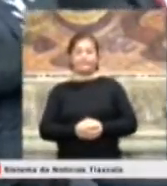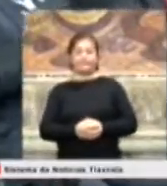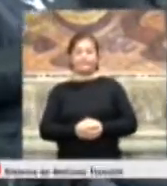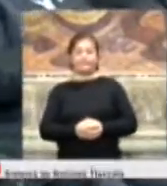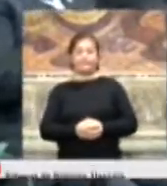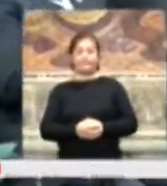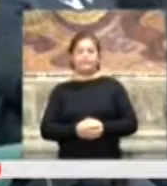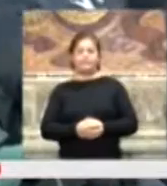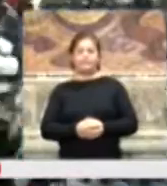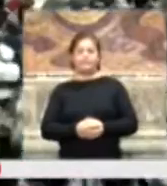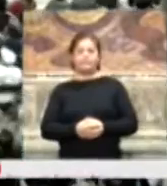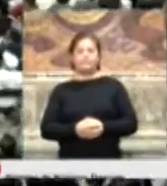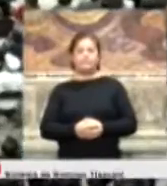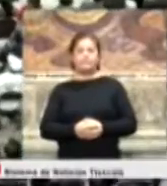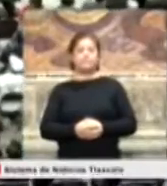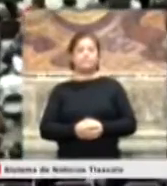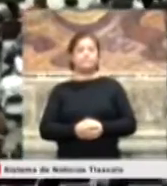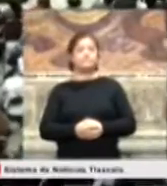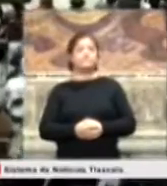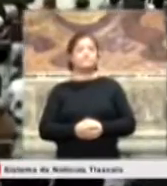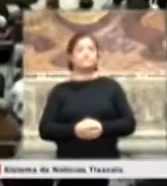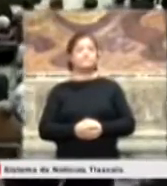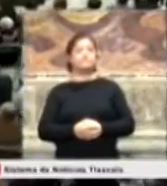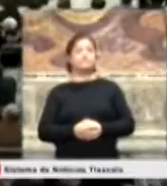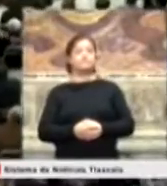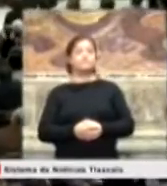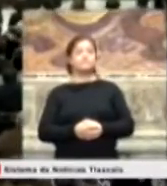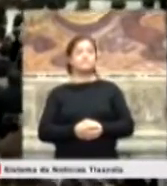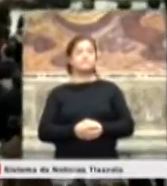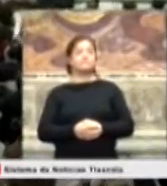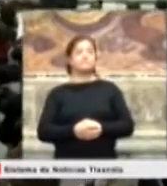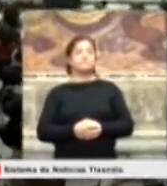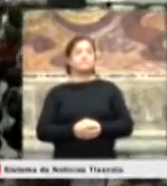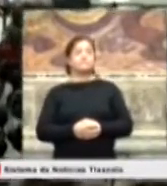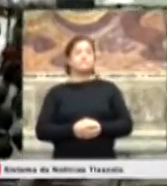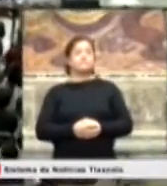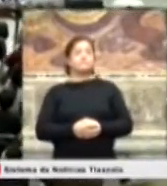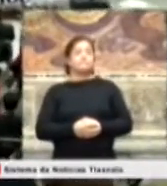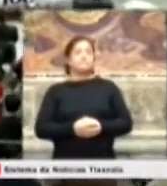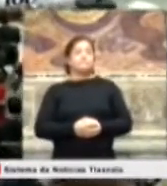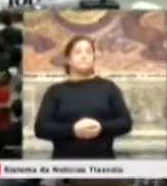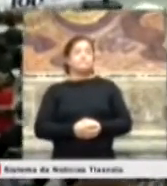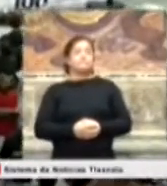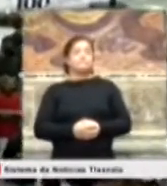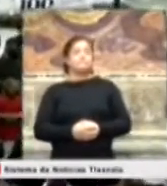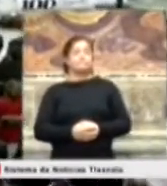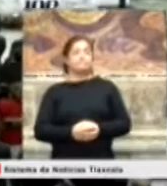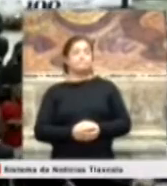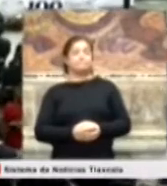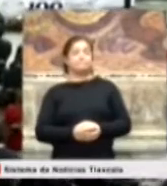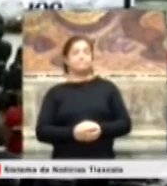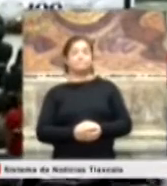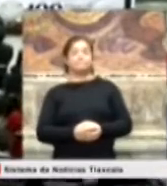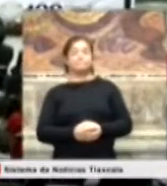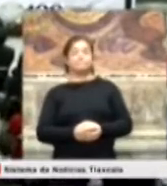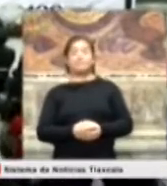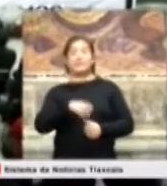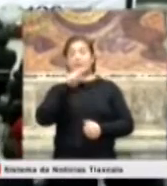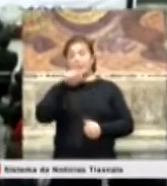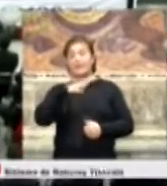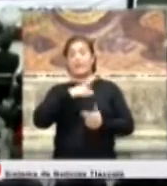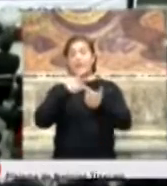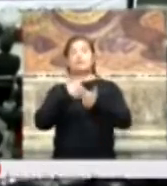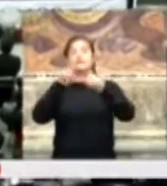la aprobación del Congreso del Estado, se hizo posible la creación de la Procuraduría del Medio Ambiente para garantizar que se cumpla la